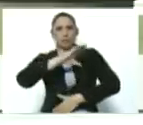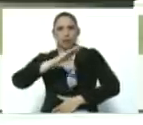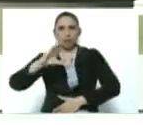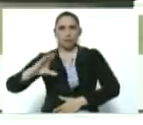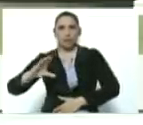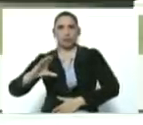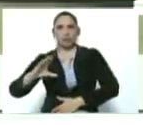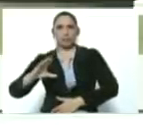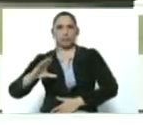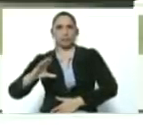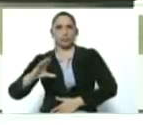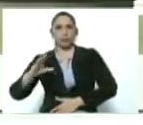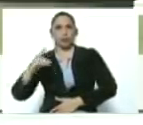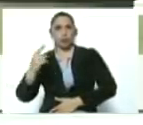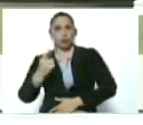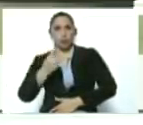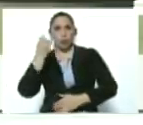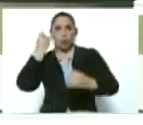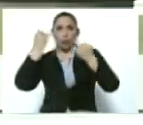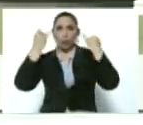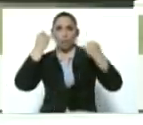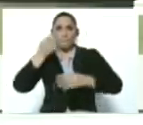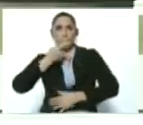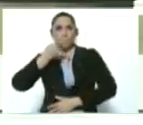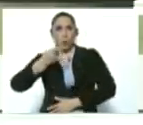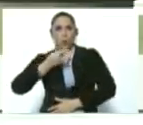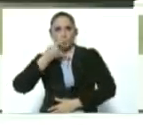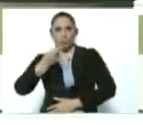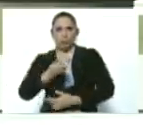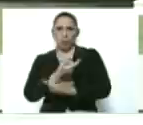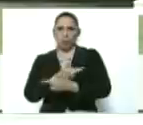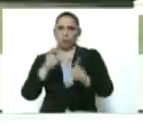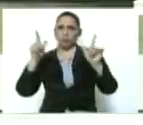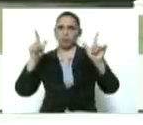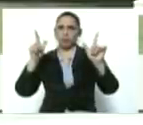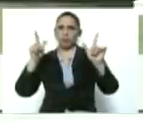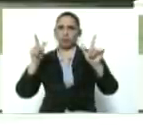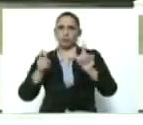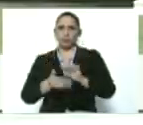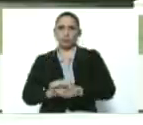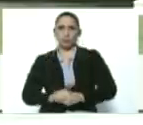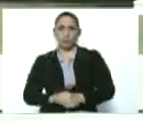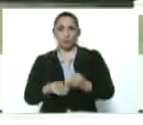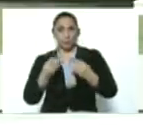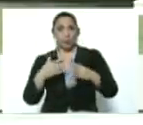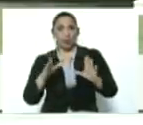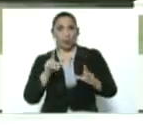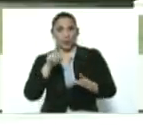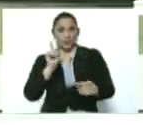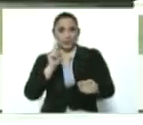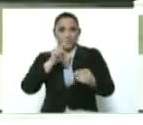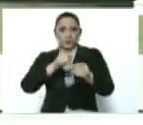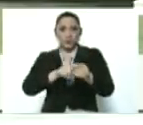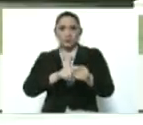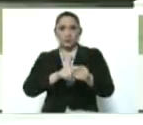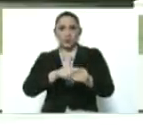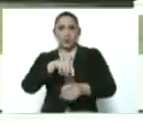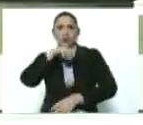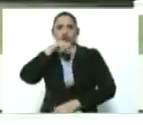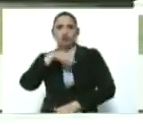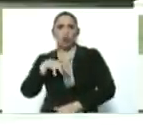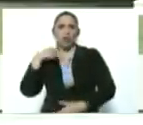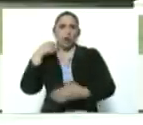todo el ideario político libertario bueno que forma parte de la historia de lucha de